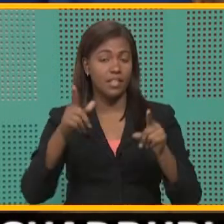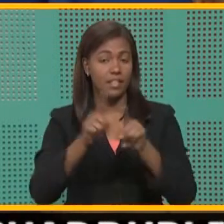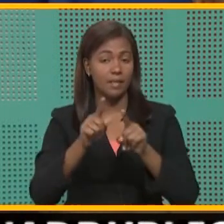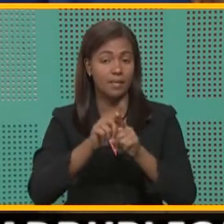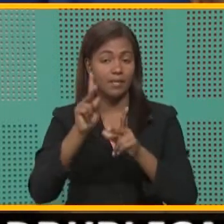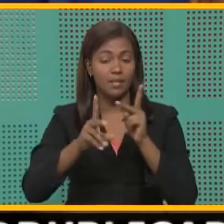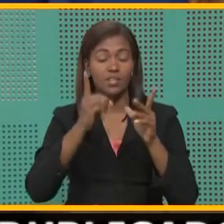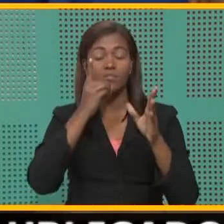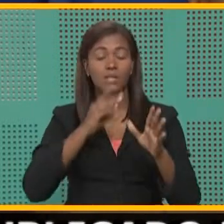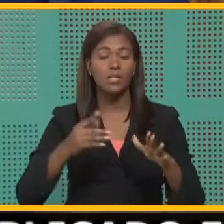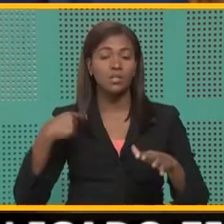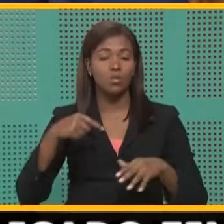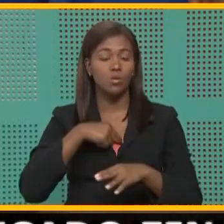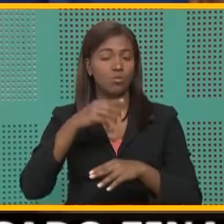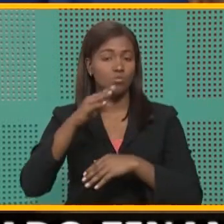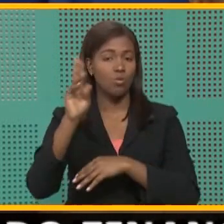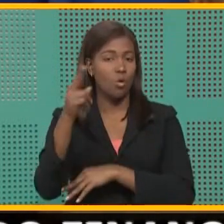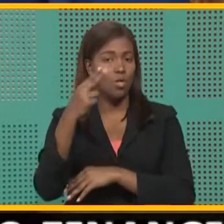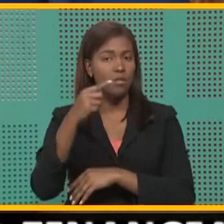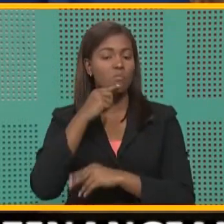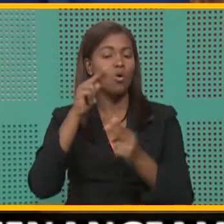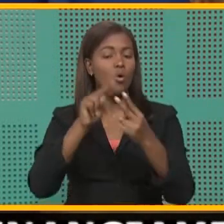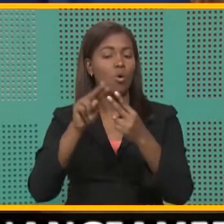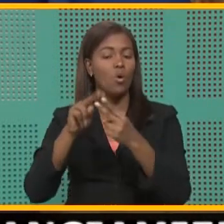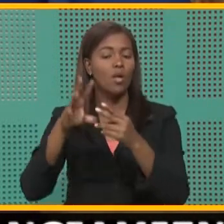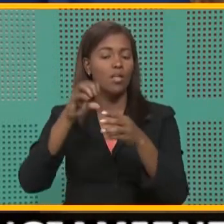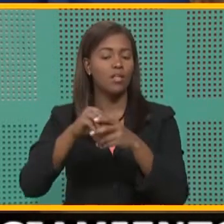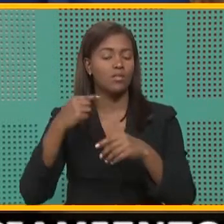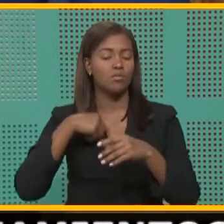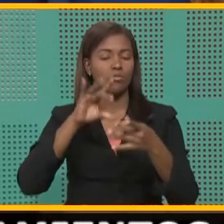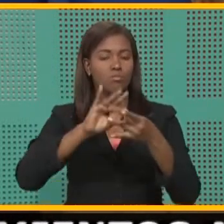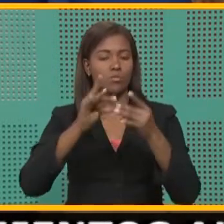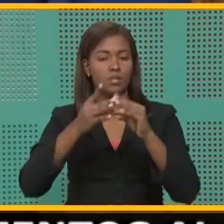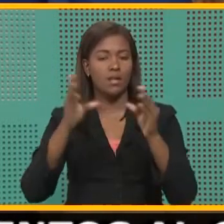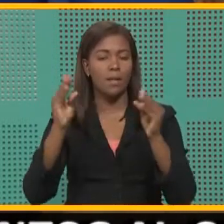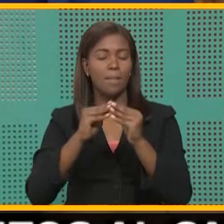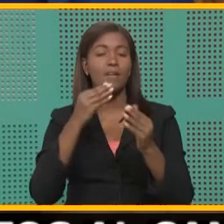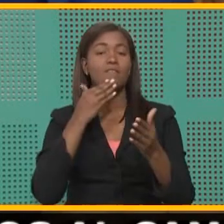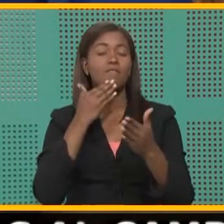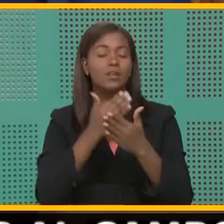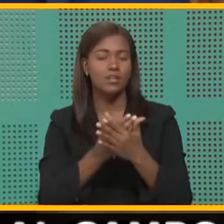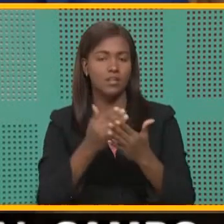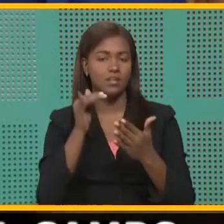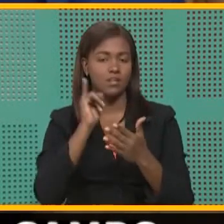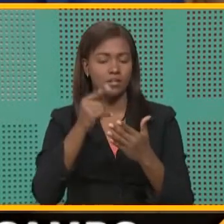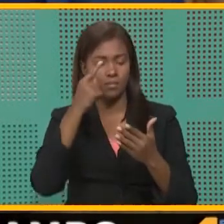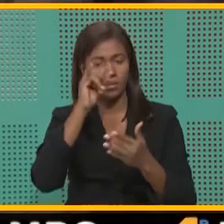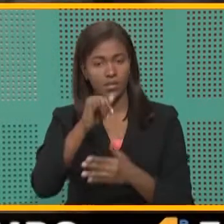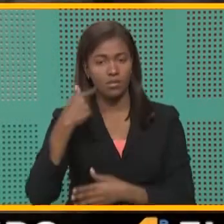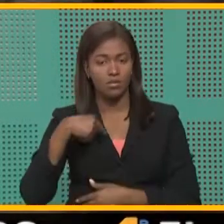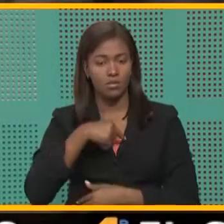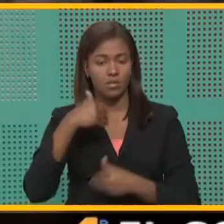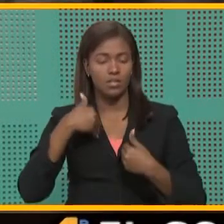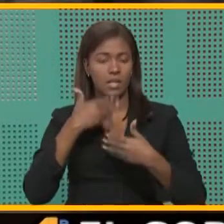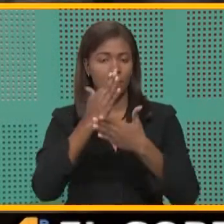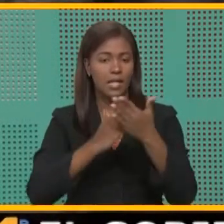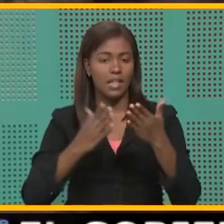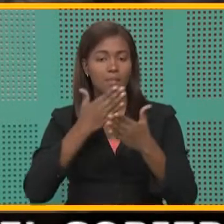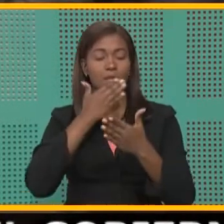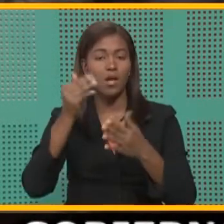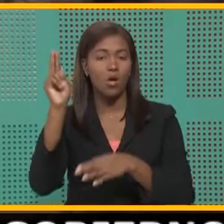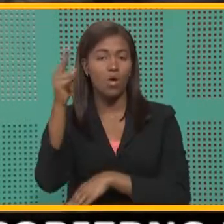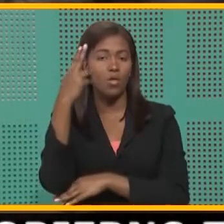los dominicanos a todos nuestros hoteles, es reconocido dentro de nuestra cadena como uno de los más cálidos. Es por ello que tenemos parte de los mejores